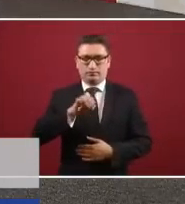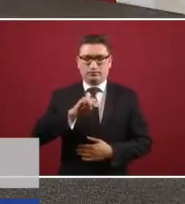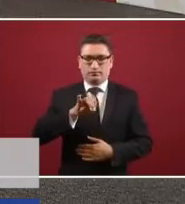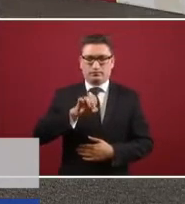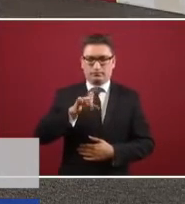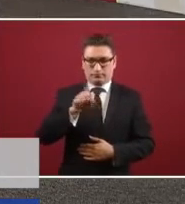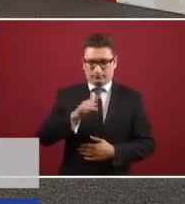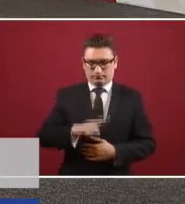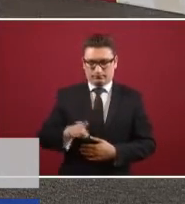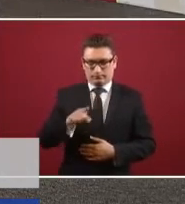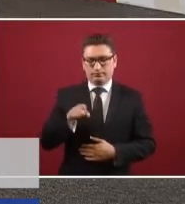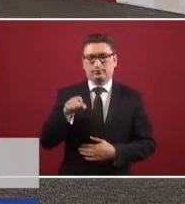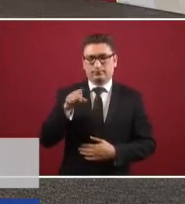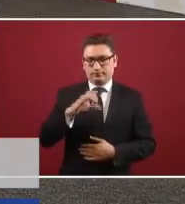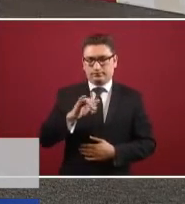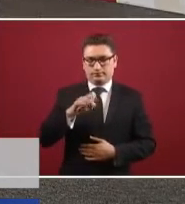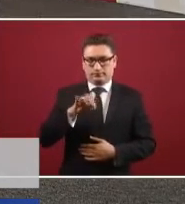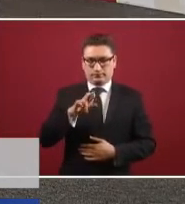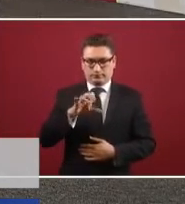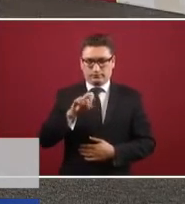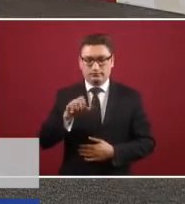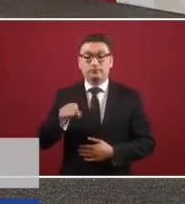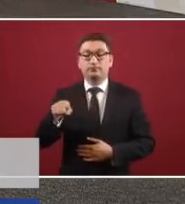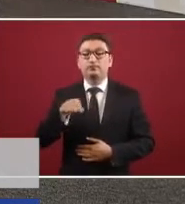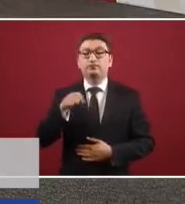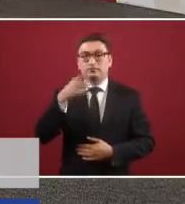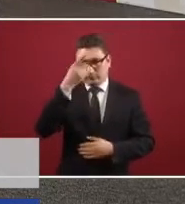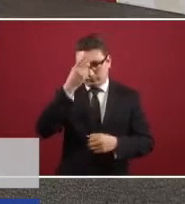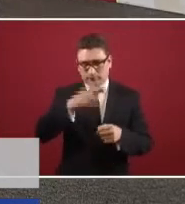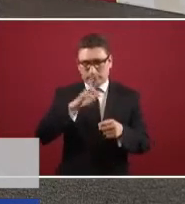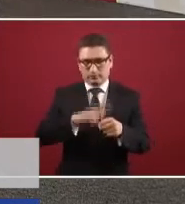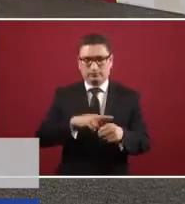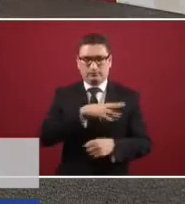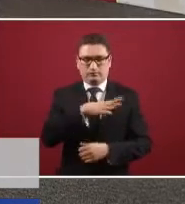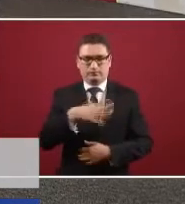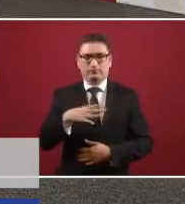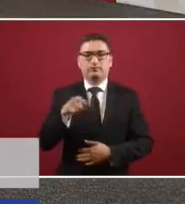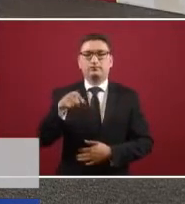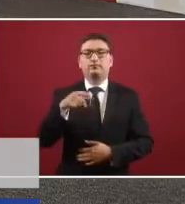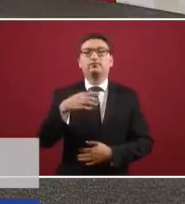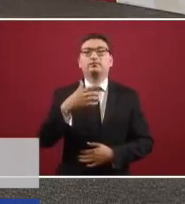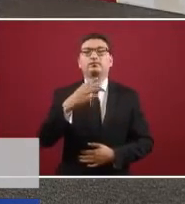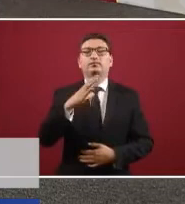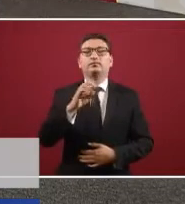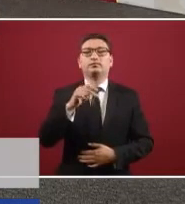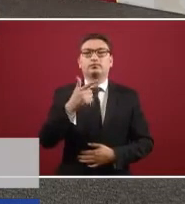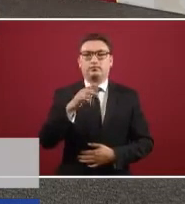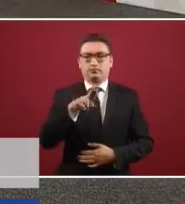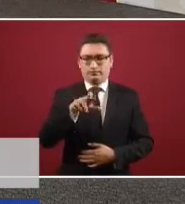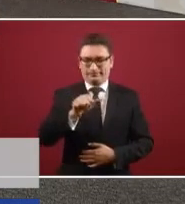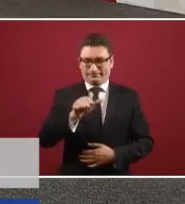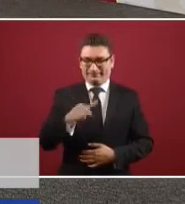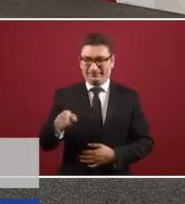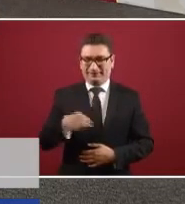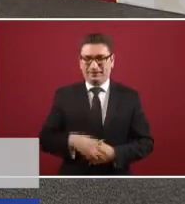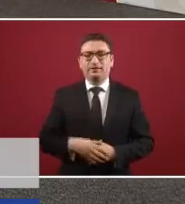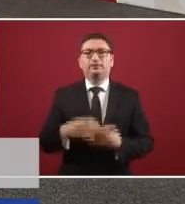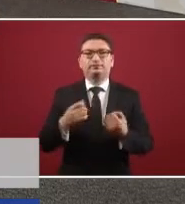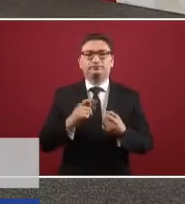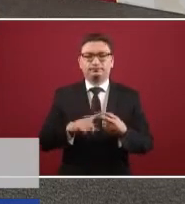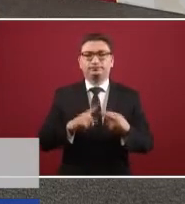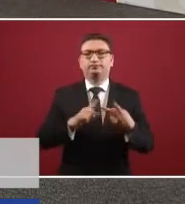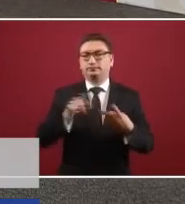Iniciará una gira el día de hoy por Durango. Mañana la reunión de seguridad se llevará a cabo en este estado y el fin de semana estará ahí y en